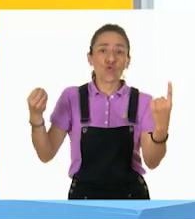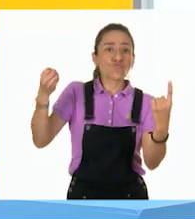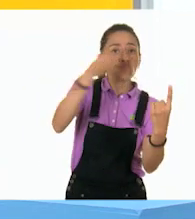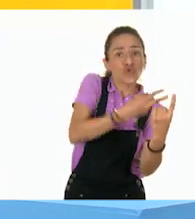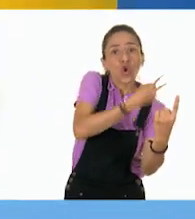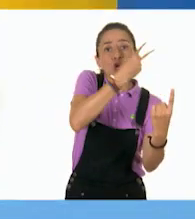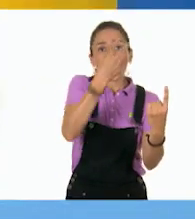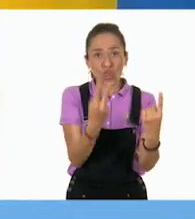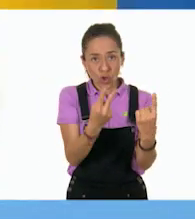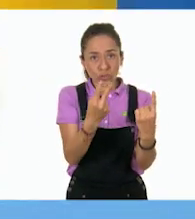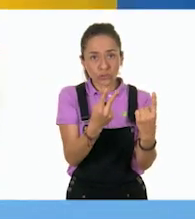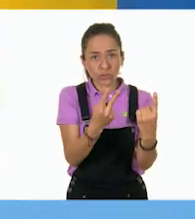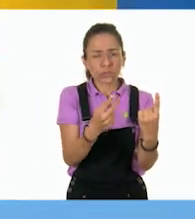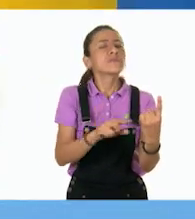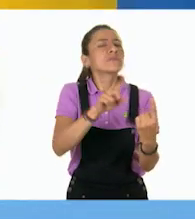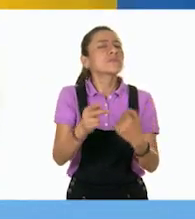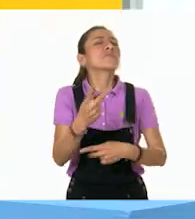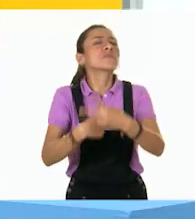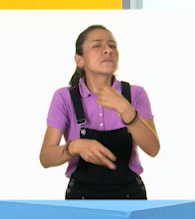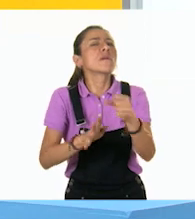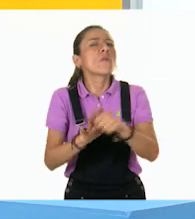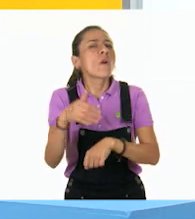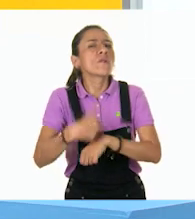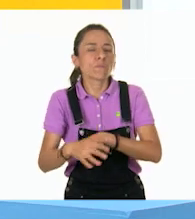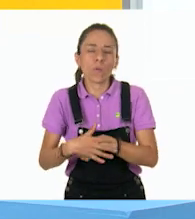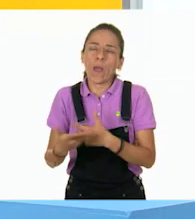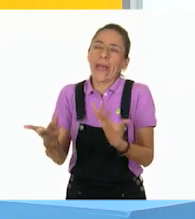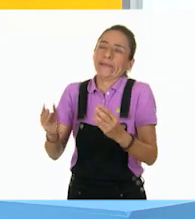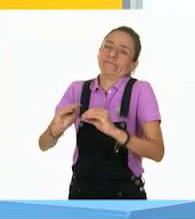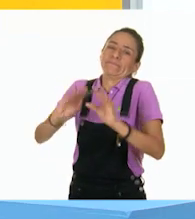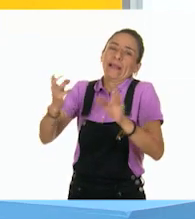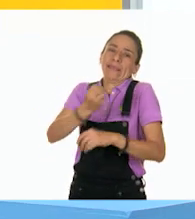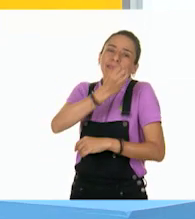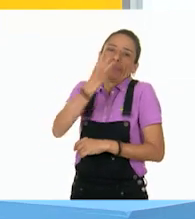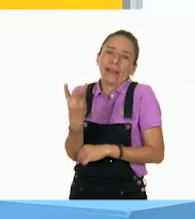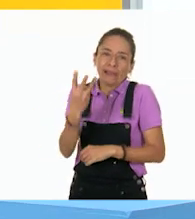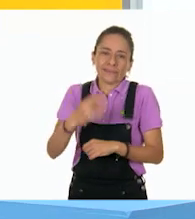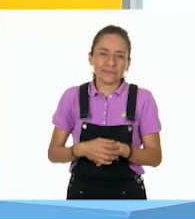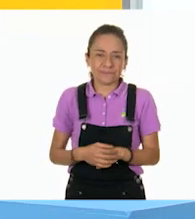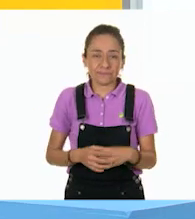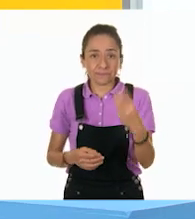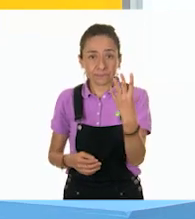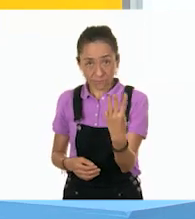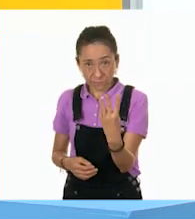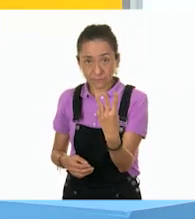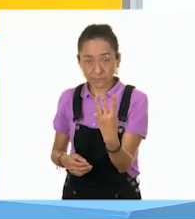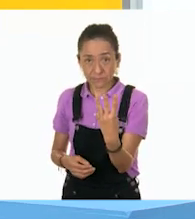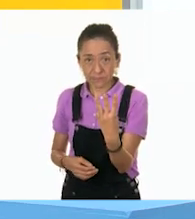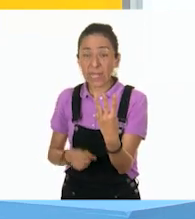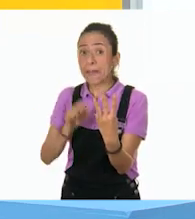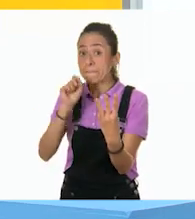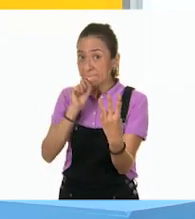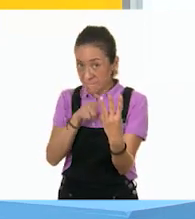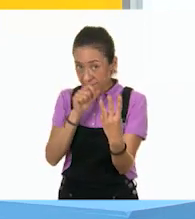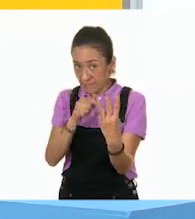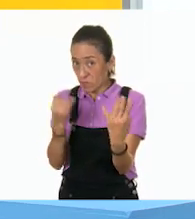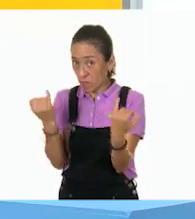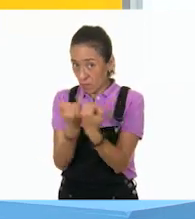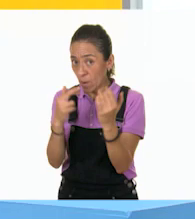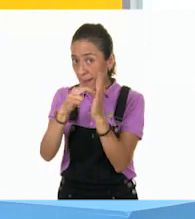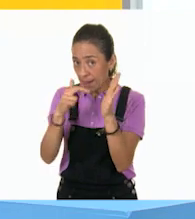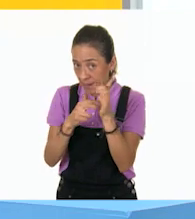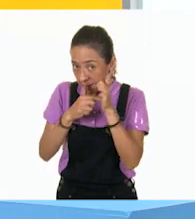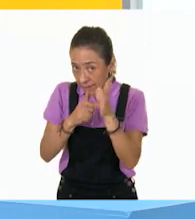término? Ah, pues el 3. Exacto. Y si continuamos esta sucesión con ese mismo patrón,